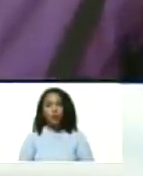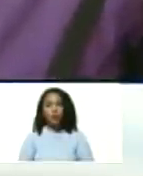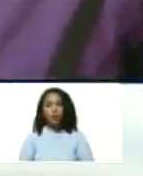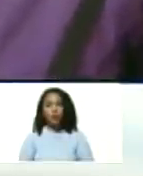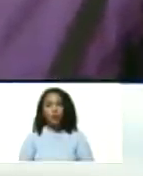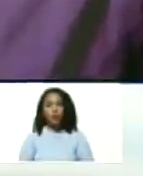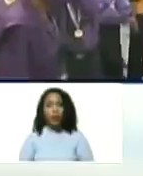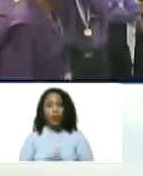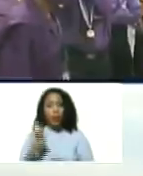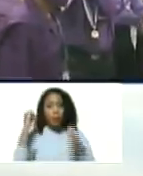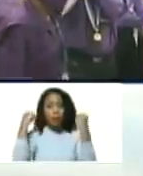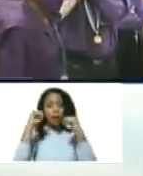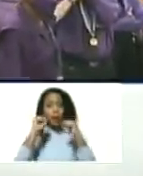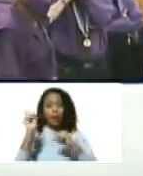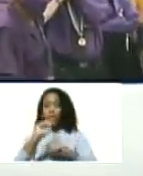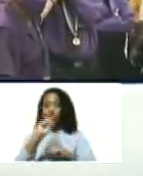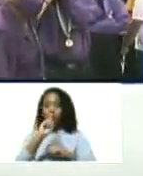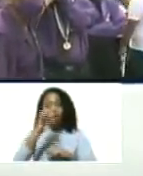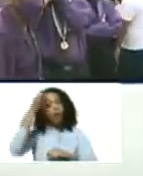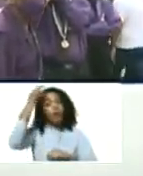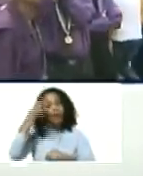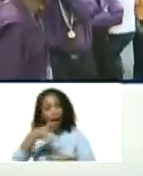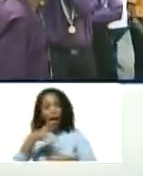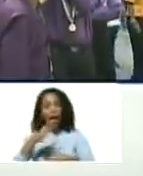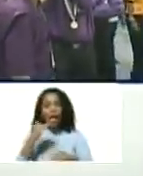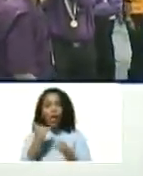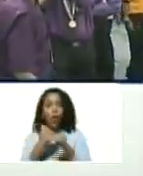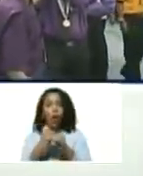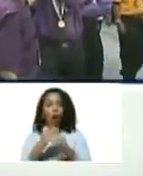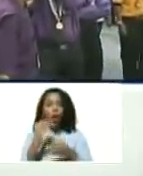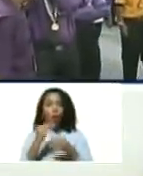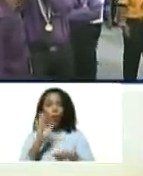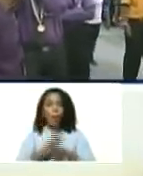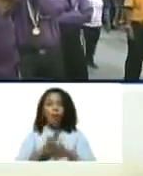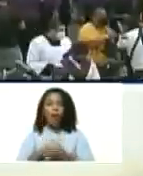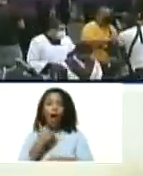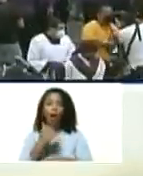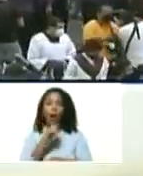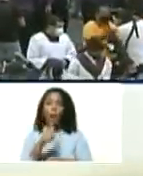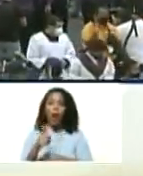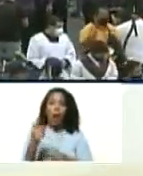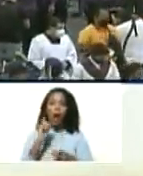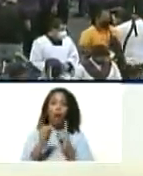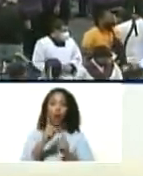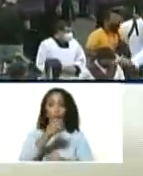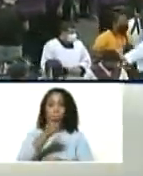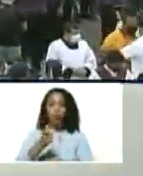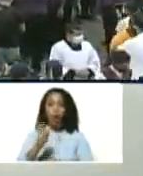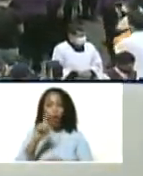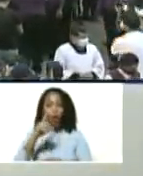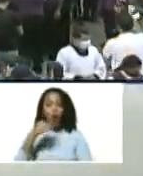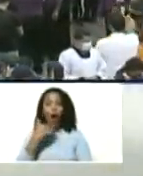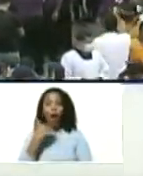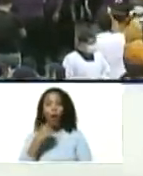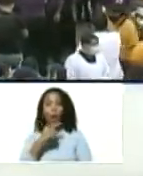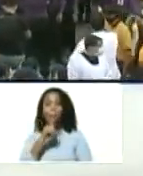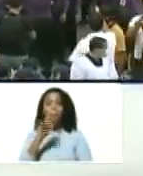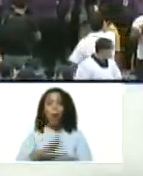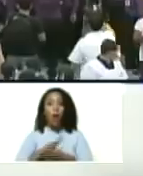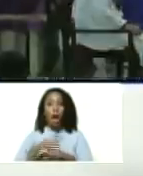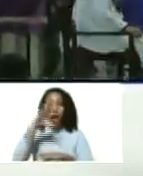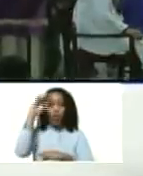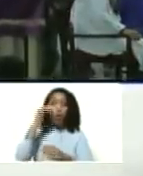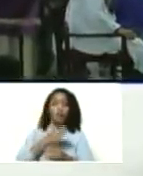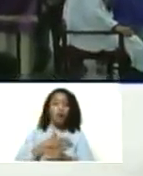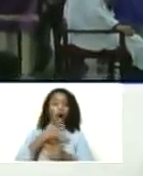practicante no es creyente cada vez que le pasa algo malo a uno como le pasa alguna gente cuando le pasa algo malo hay de hai dios mío